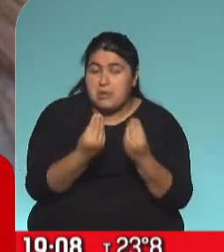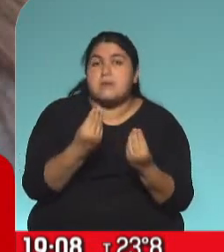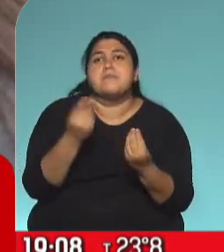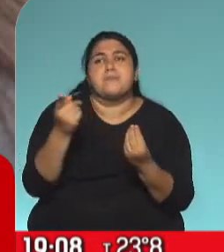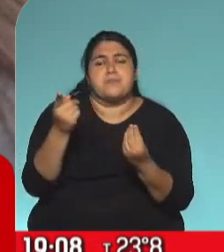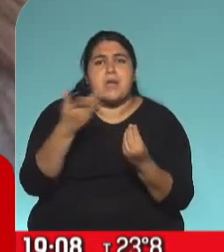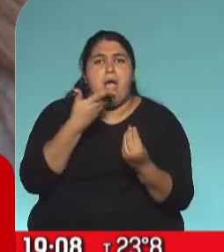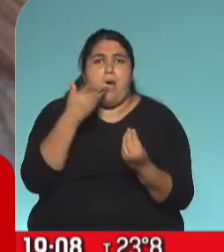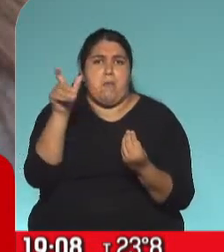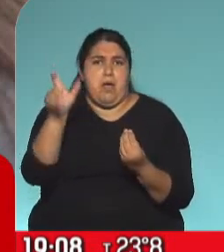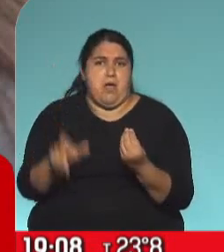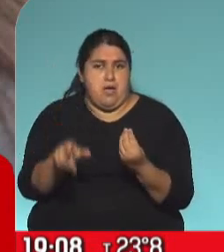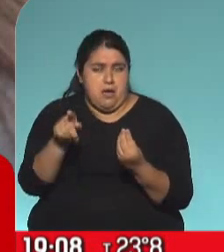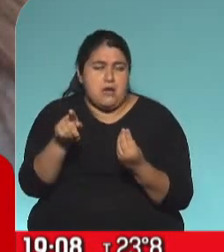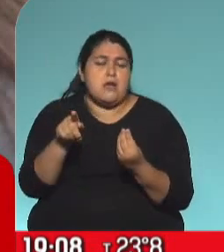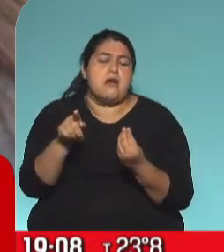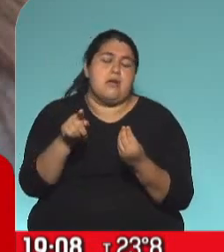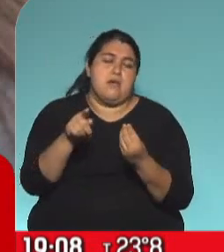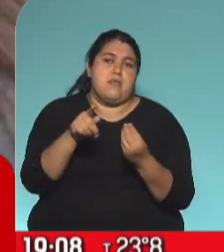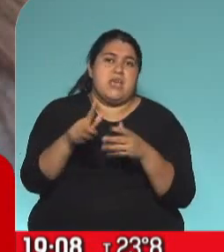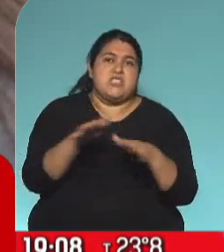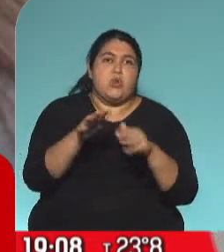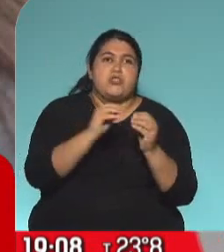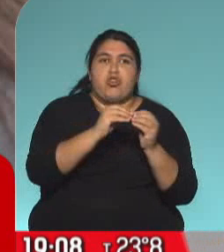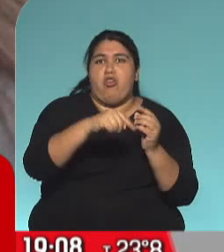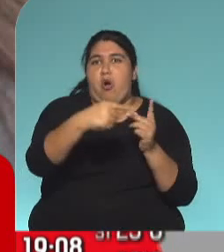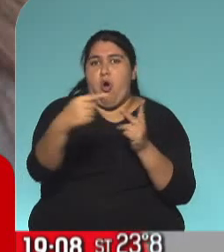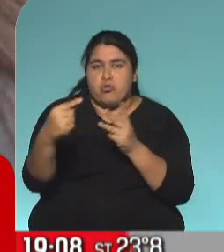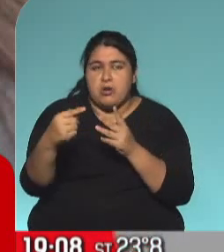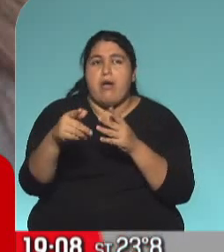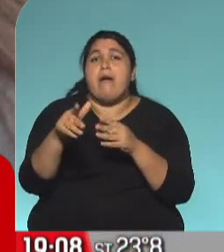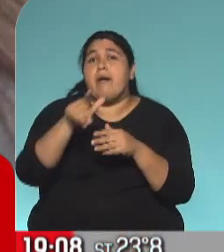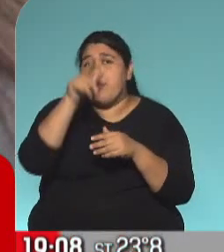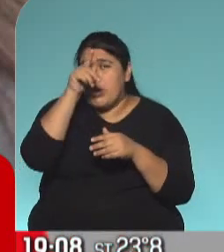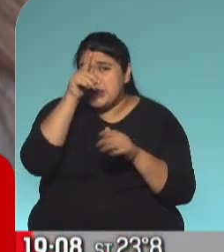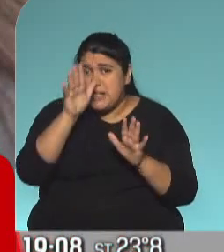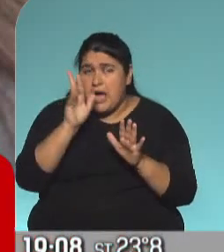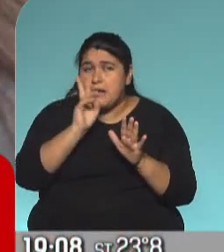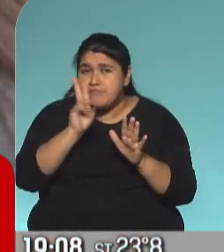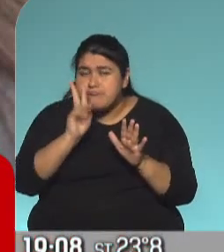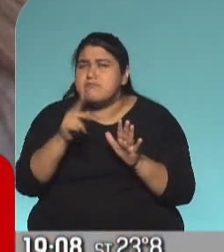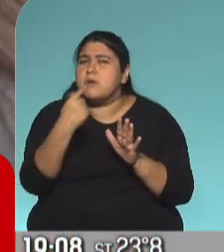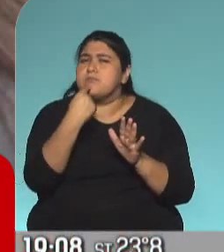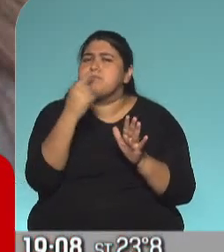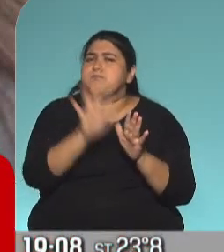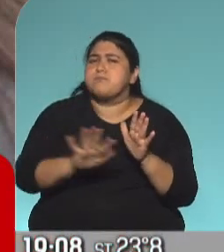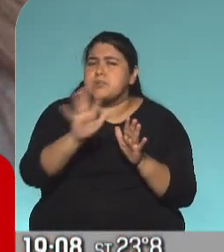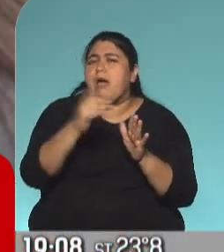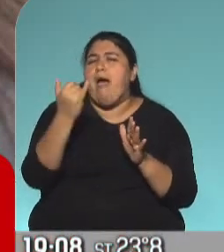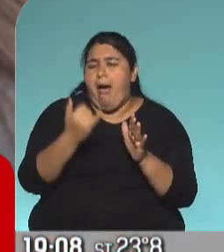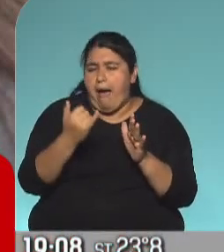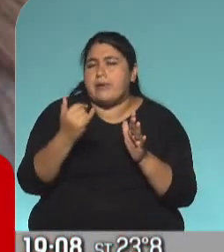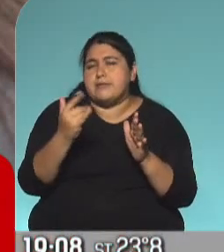de efectivos de fuerzas policiales en actividades que por lo menos tienen una sospecha de